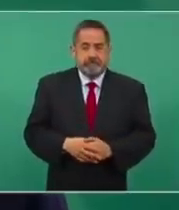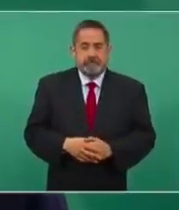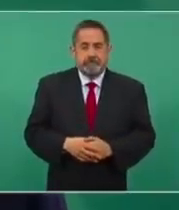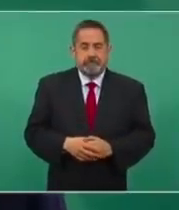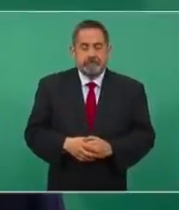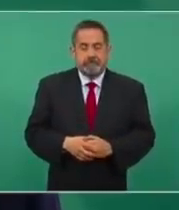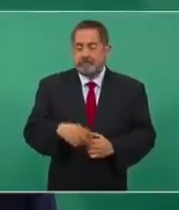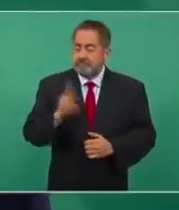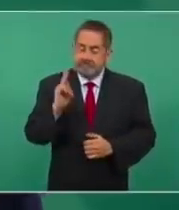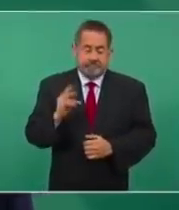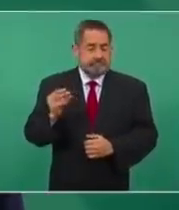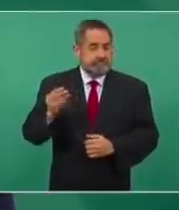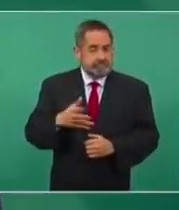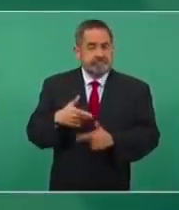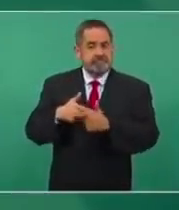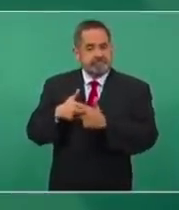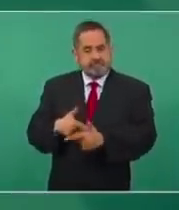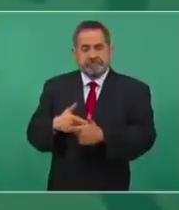Sin embargo,